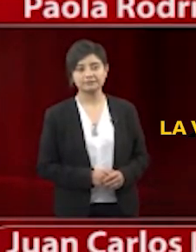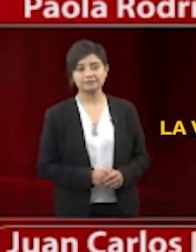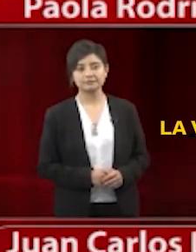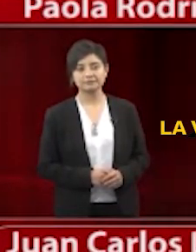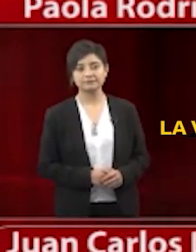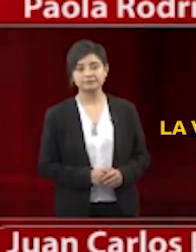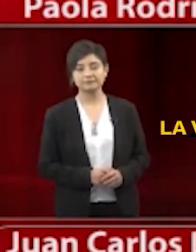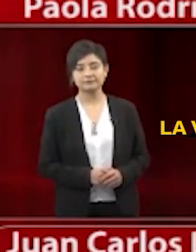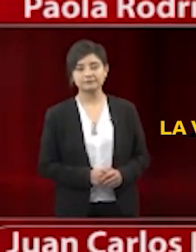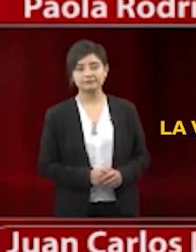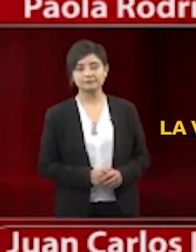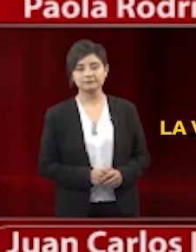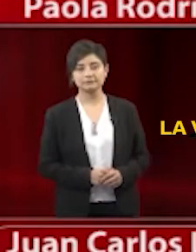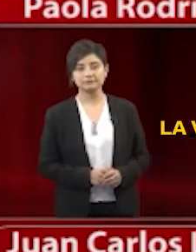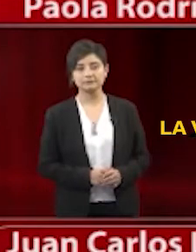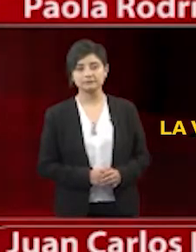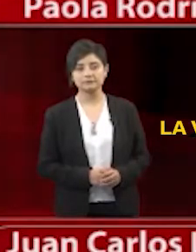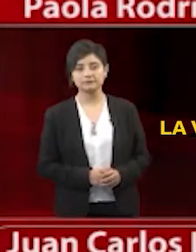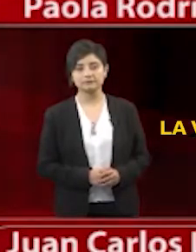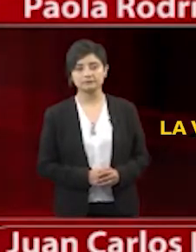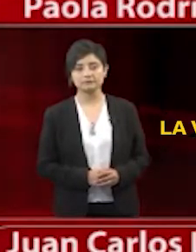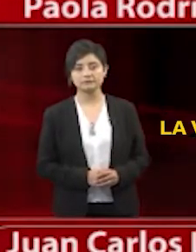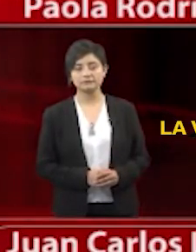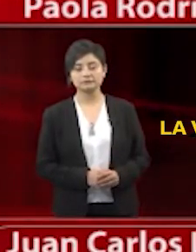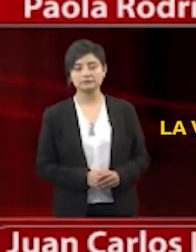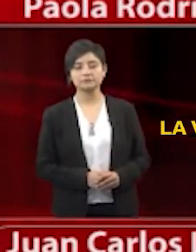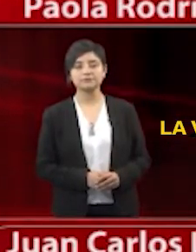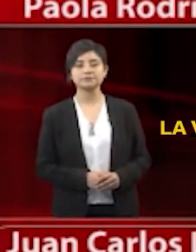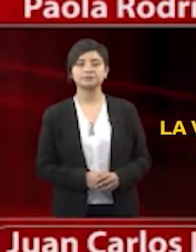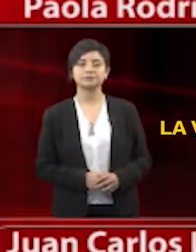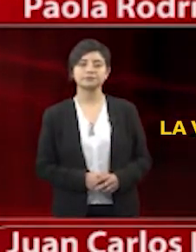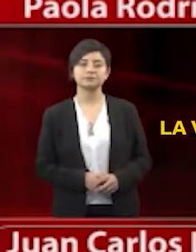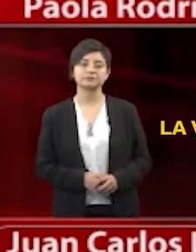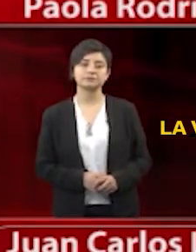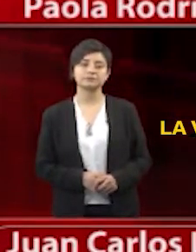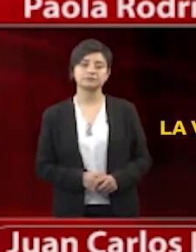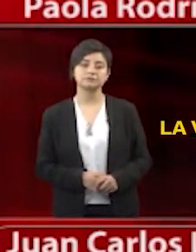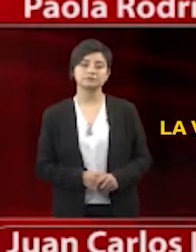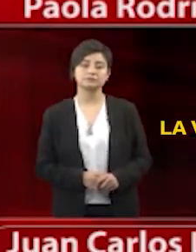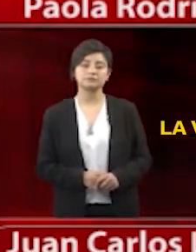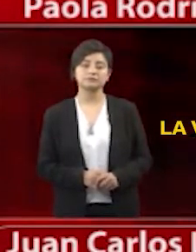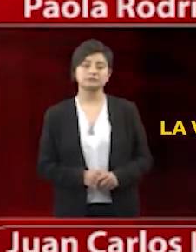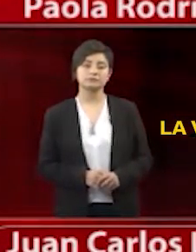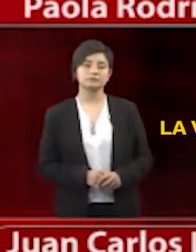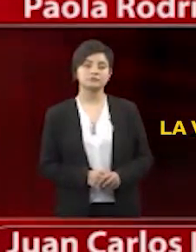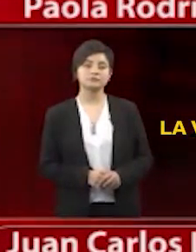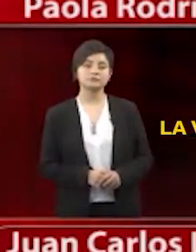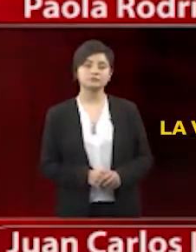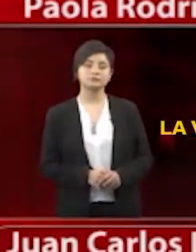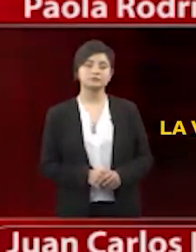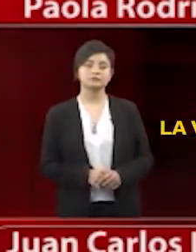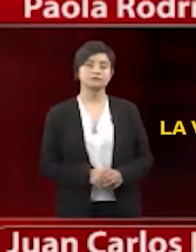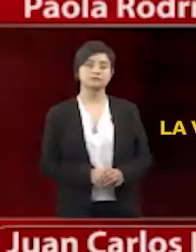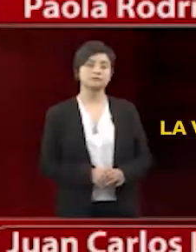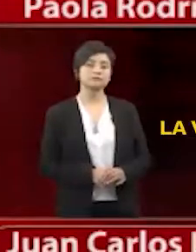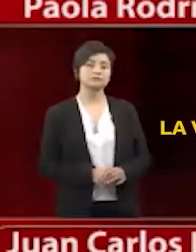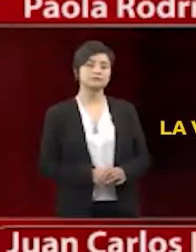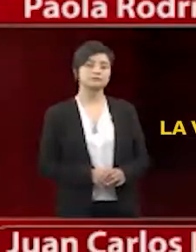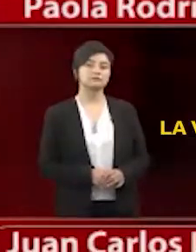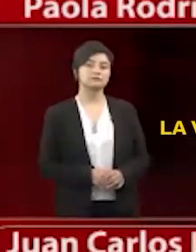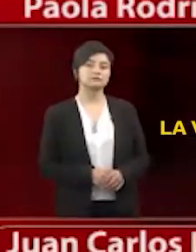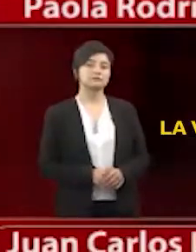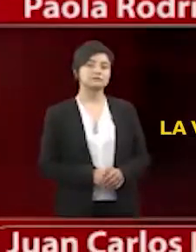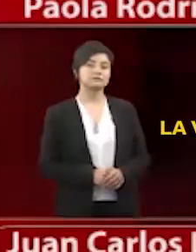obtentores vegetales. Y a partir de esas reglas de obtentores vegetales, que ya en parte fueron declaradas inconstitucionales por la Corte Constitucional,